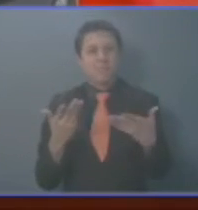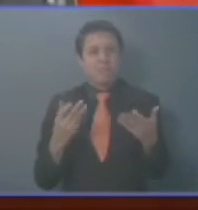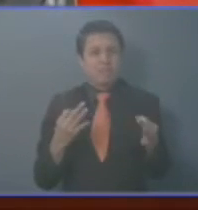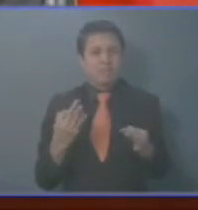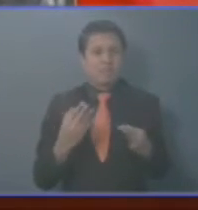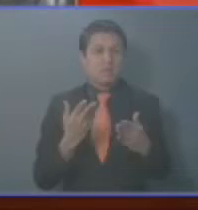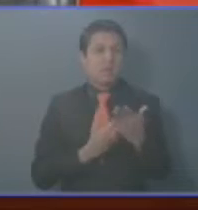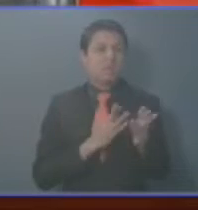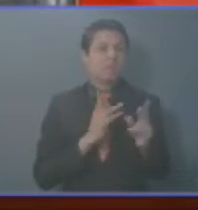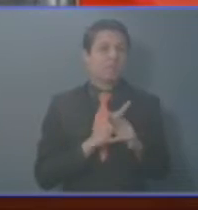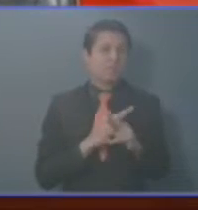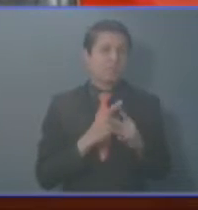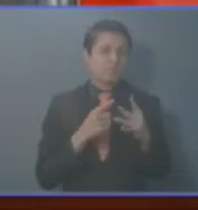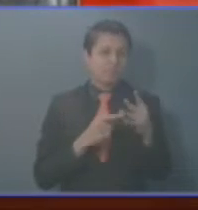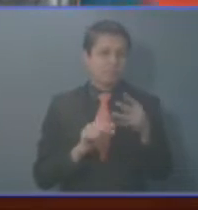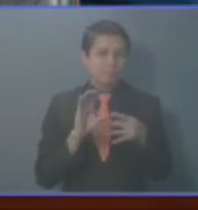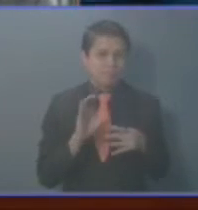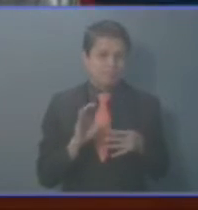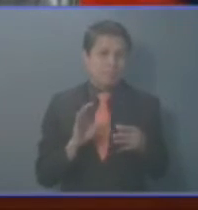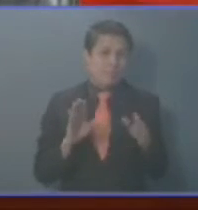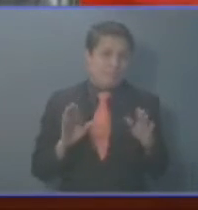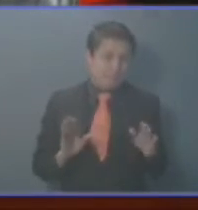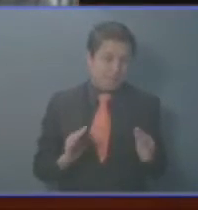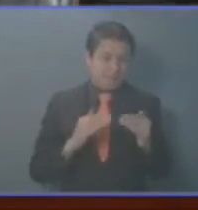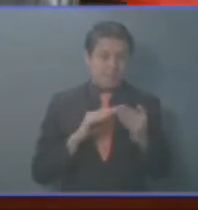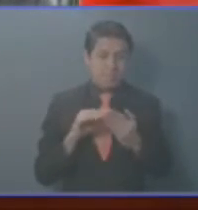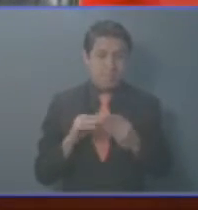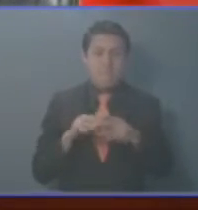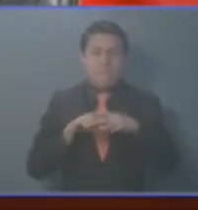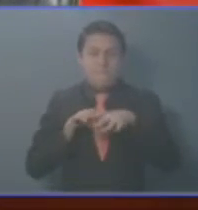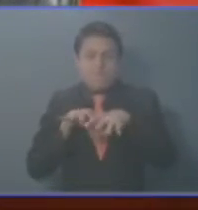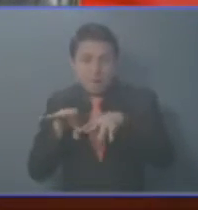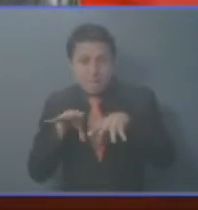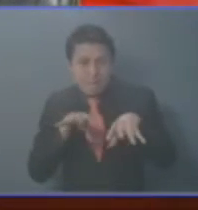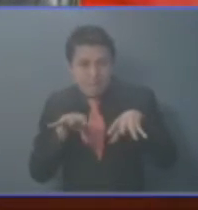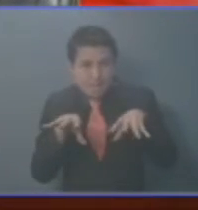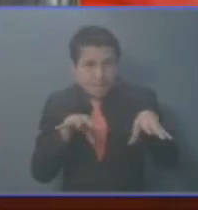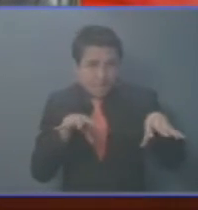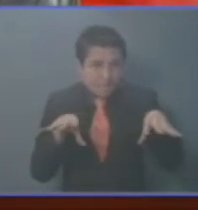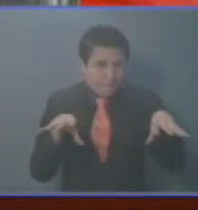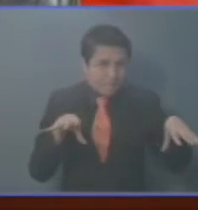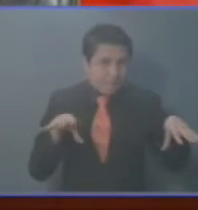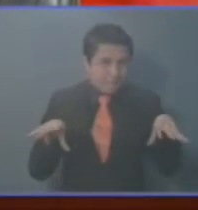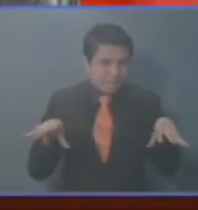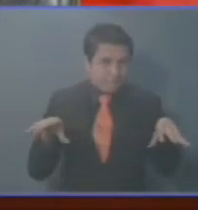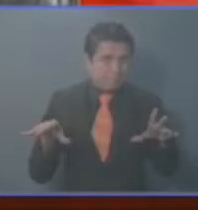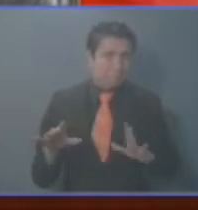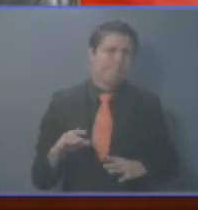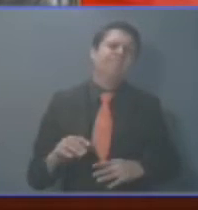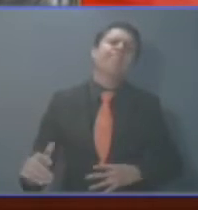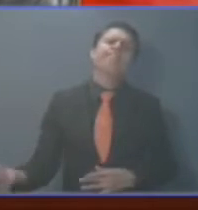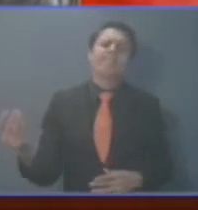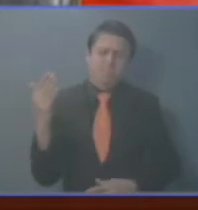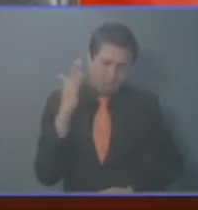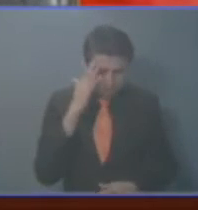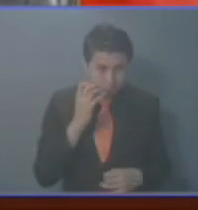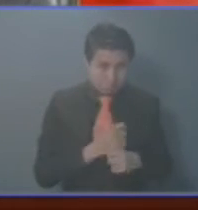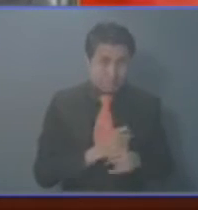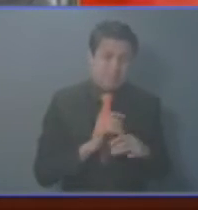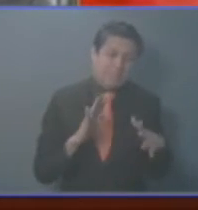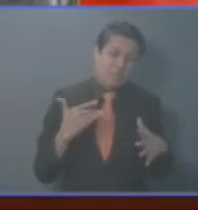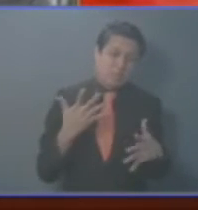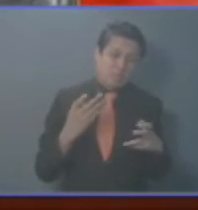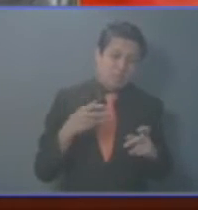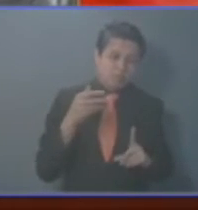necesarios. Que los distintos sectores de la población reconocen que para alcanzar el desarrollo humano sostenible y potenciar el